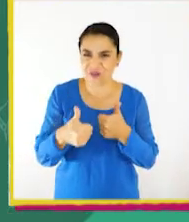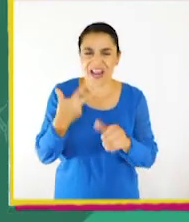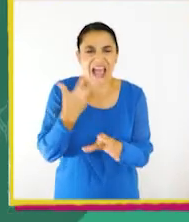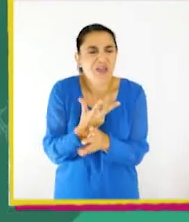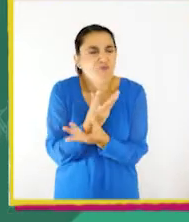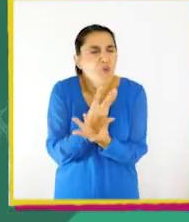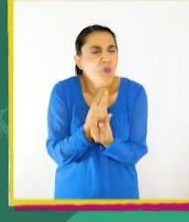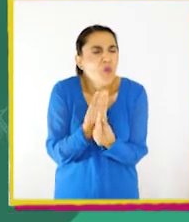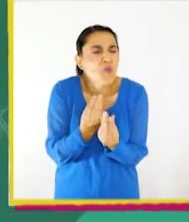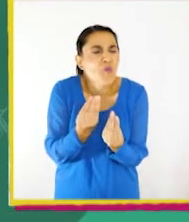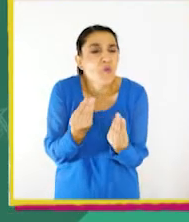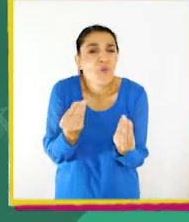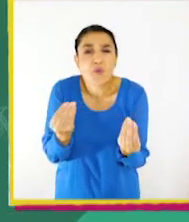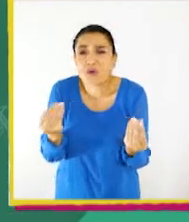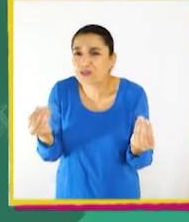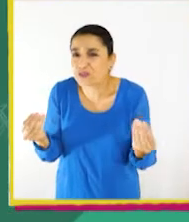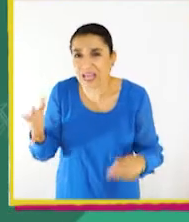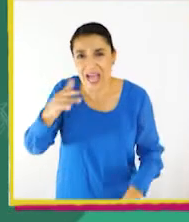Existe